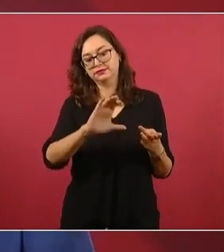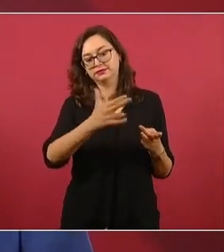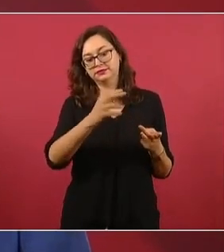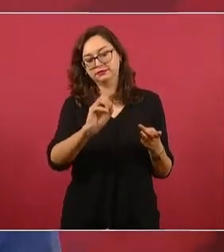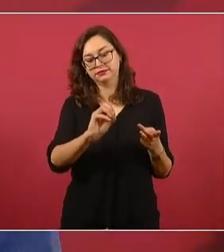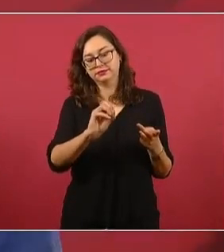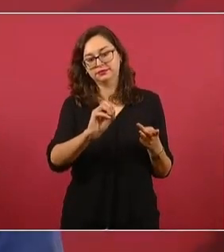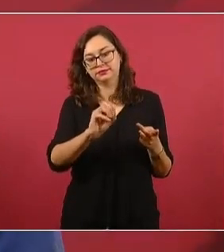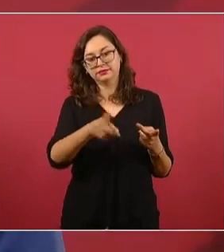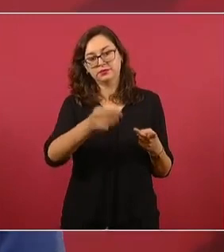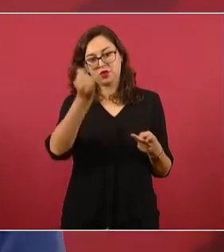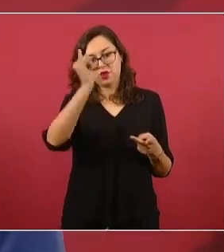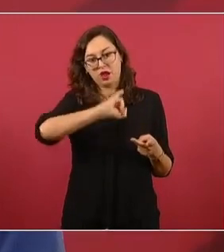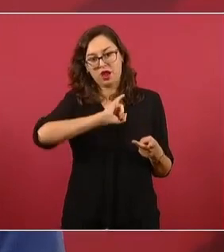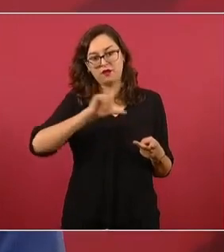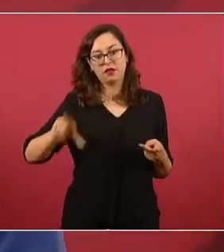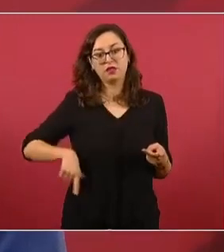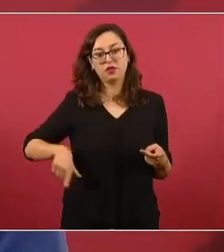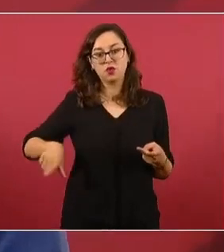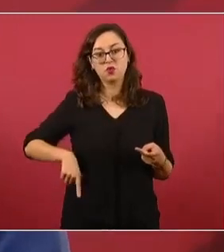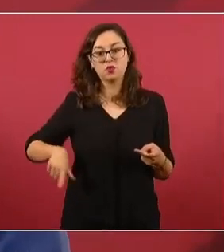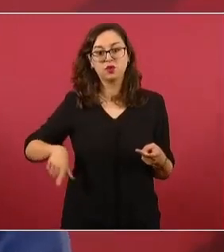el jefe de gobierno,